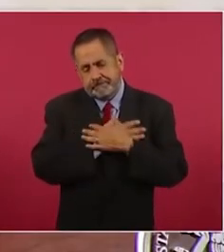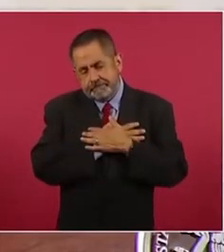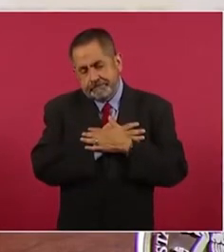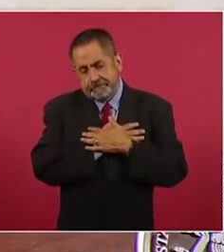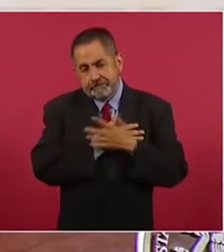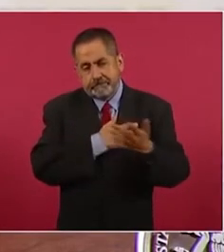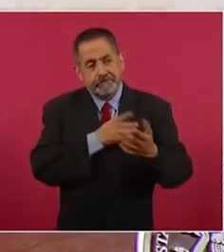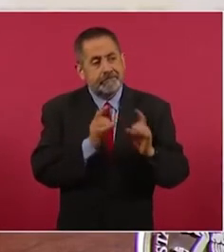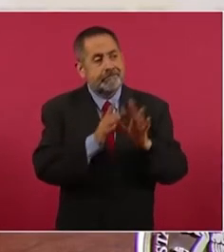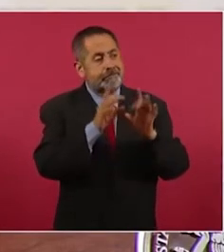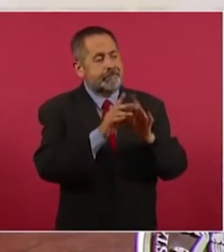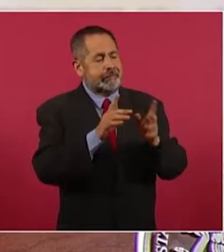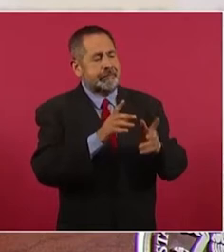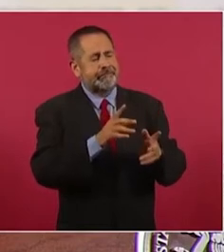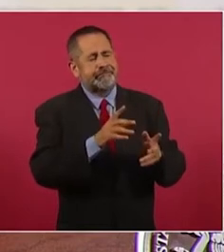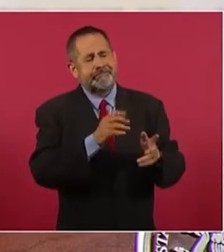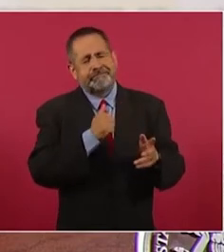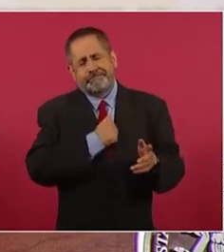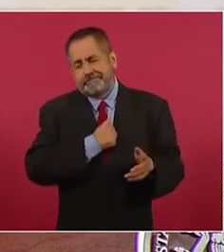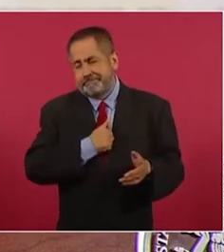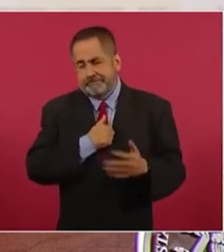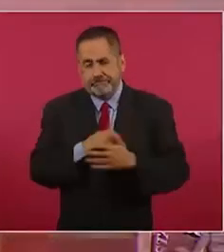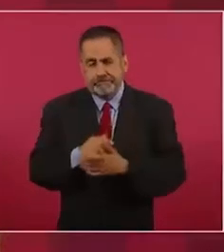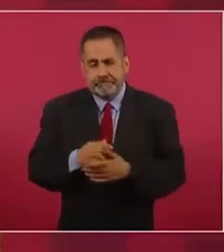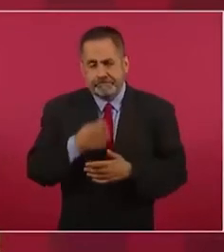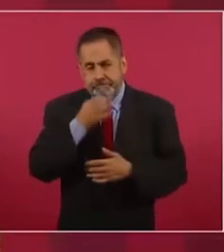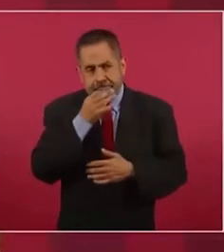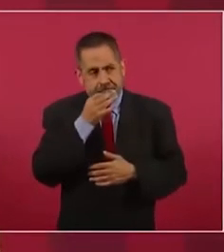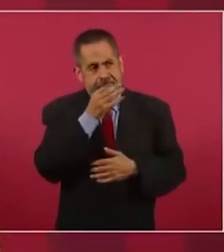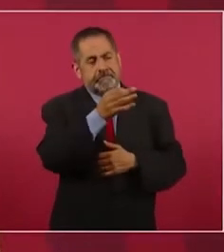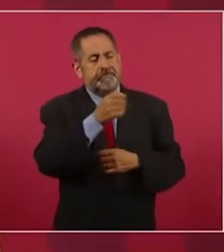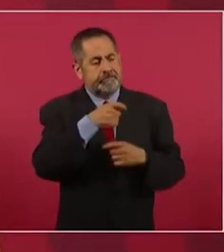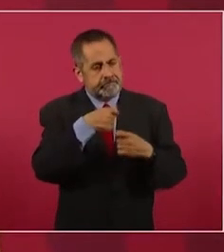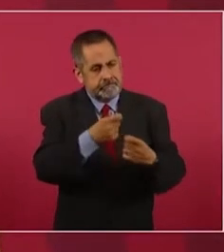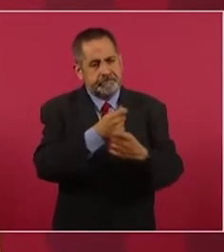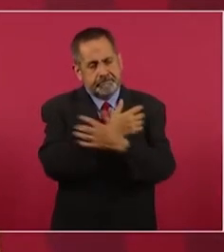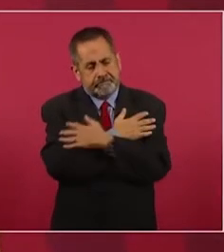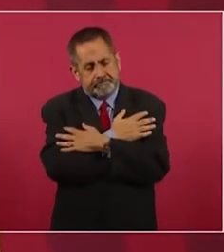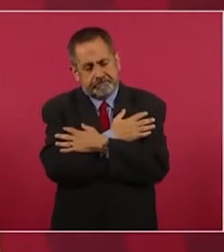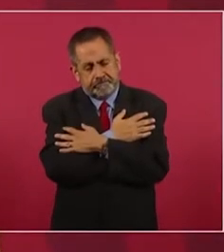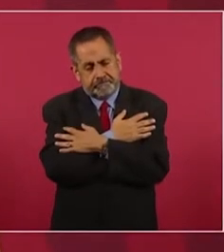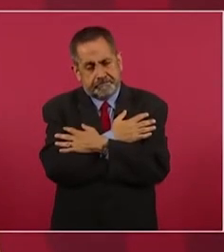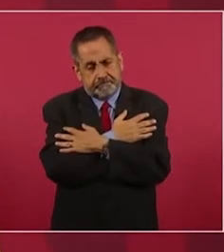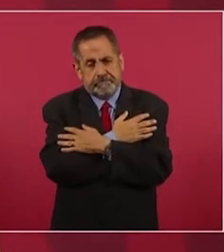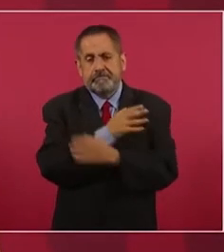que hayan estas desgracias, y mandarles un abrazo a los familiares